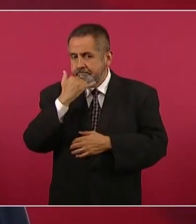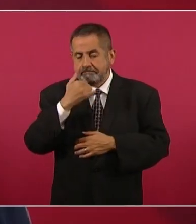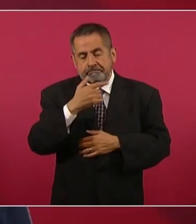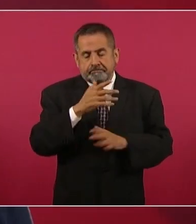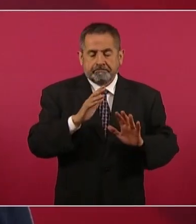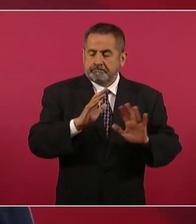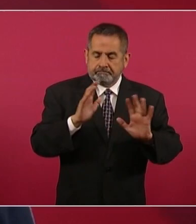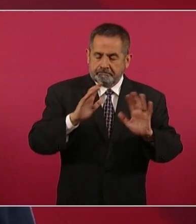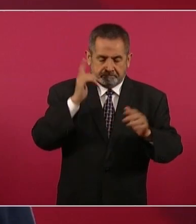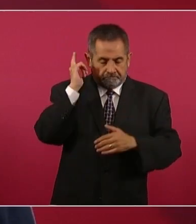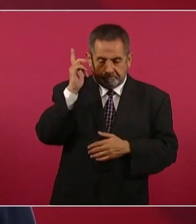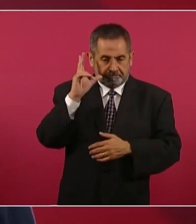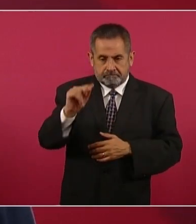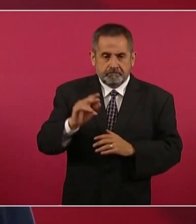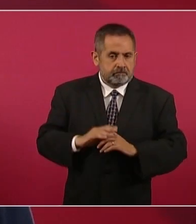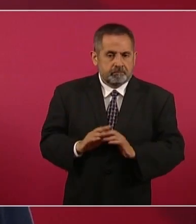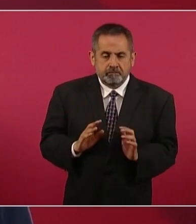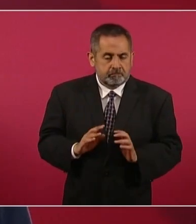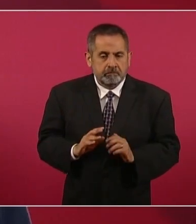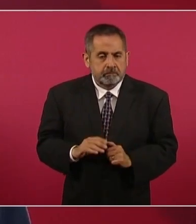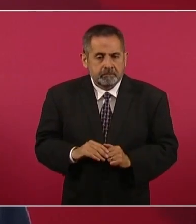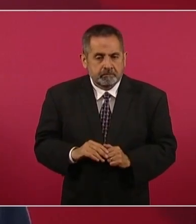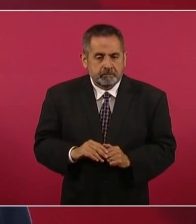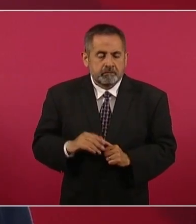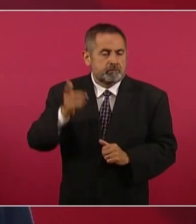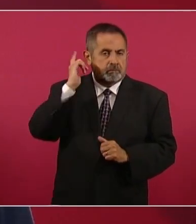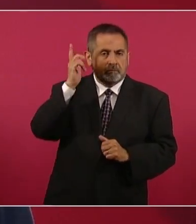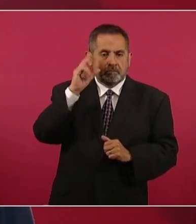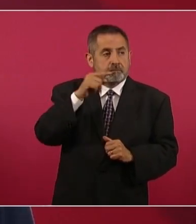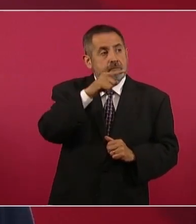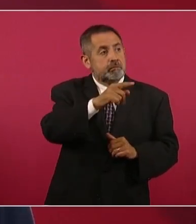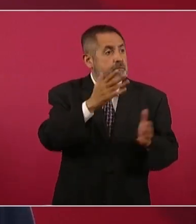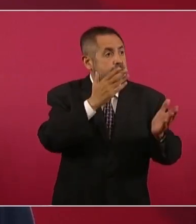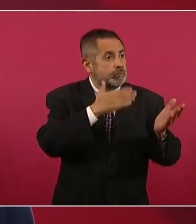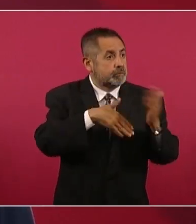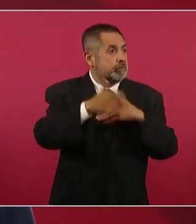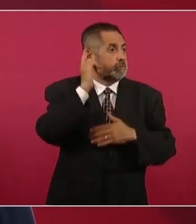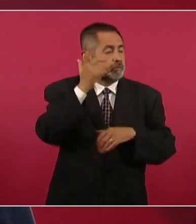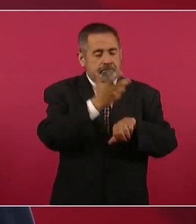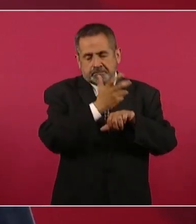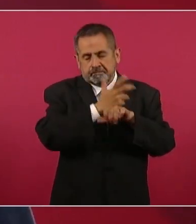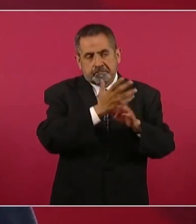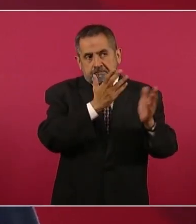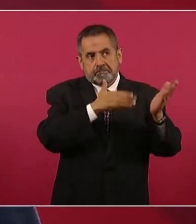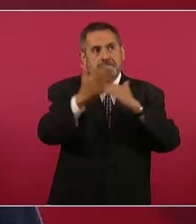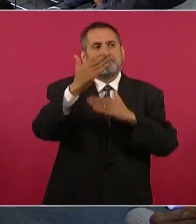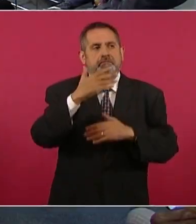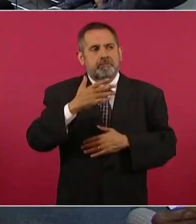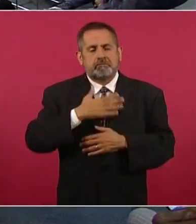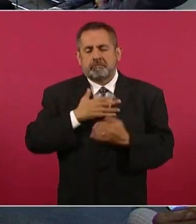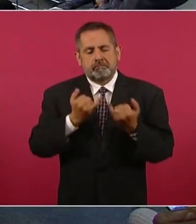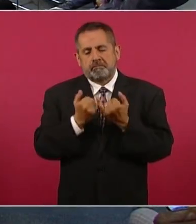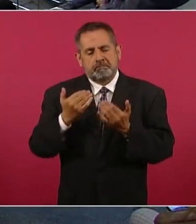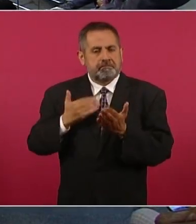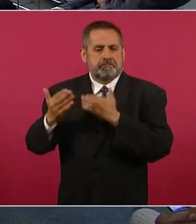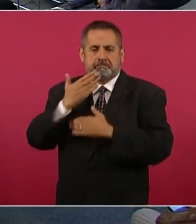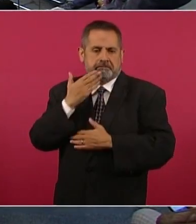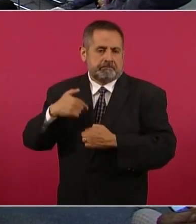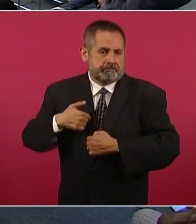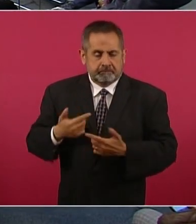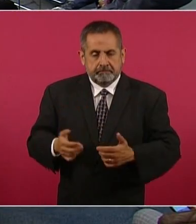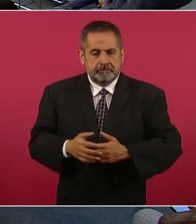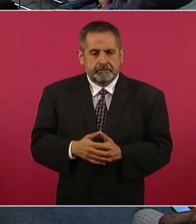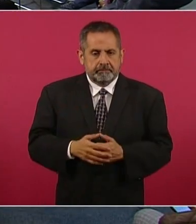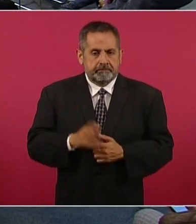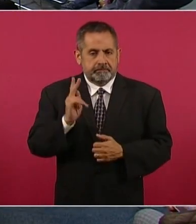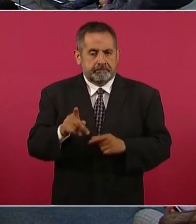Unidos. Entonces, deseamos que le vaya muy bien a Estados Unidos. Y